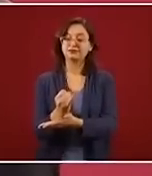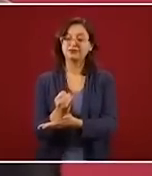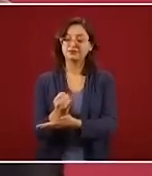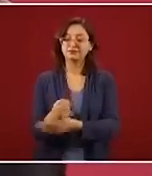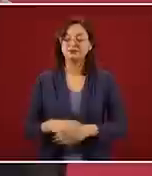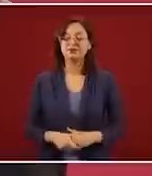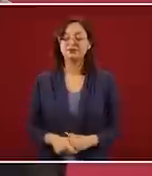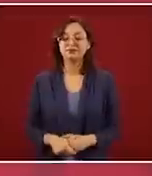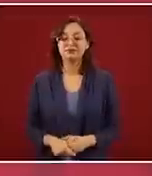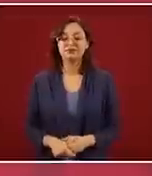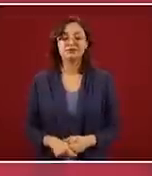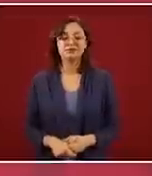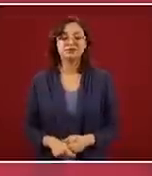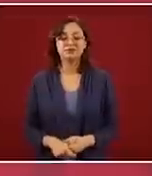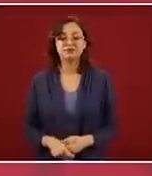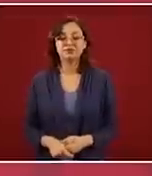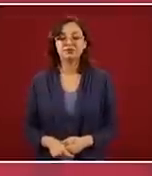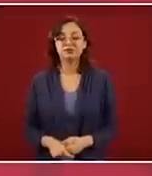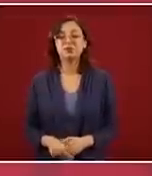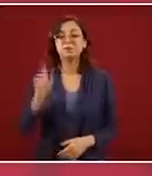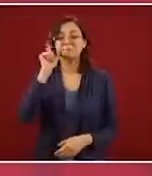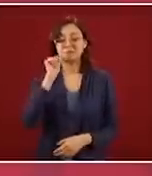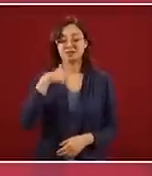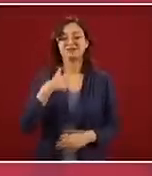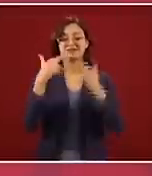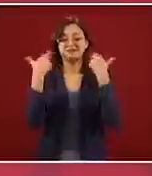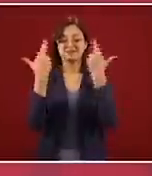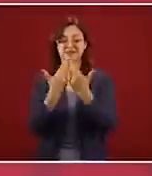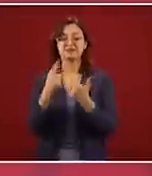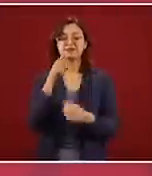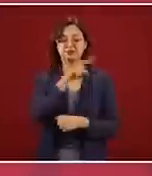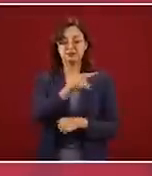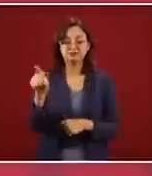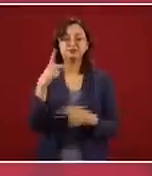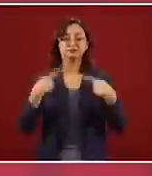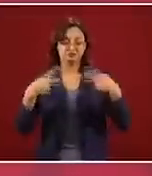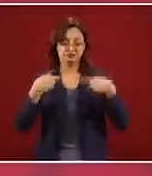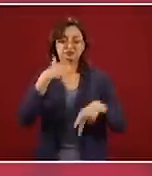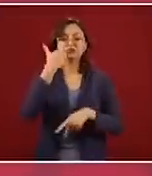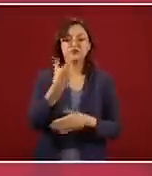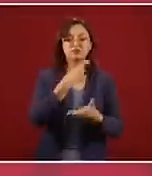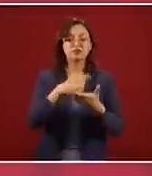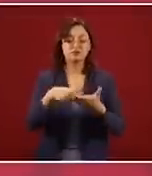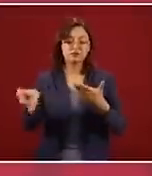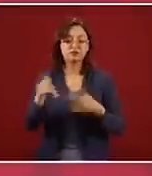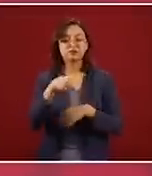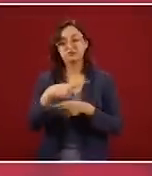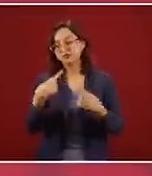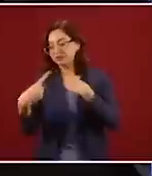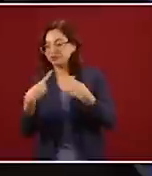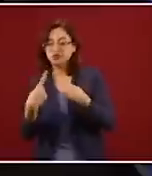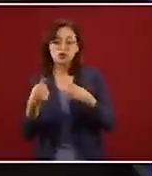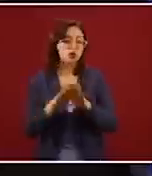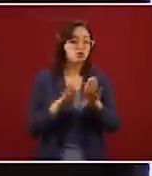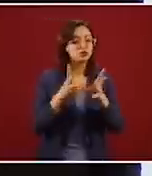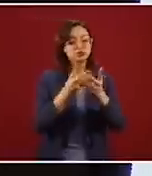Y tengo reunión mañana con los que están participando del gabinete para resolver sobre